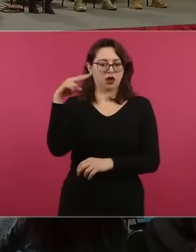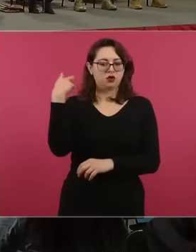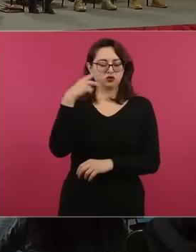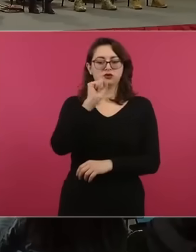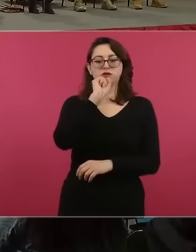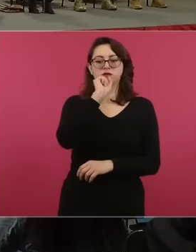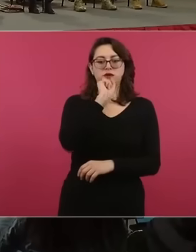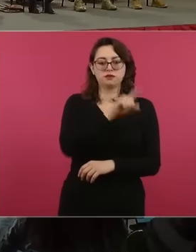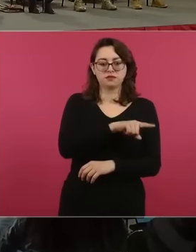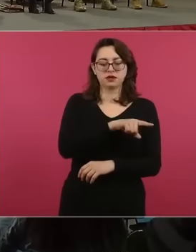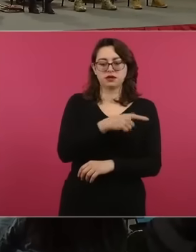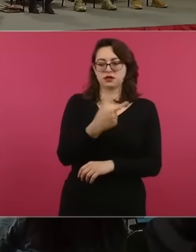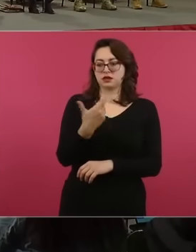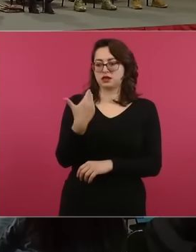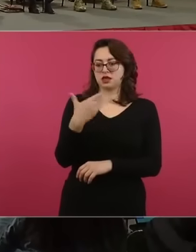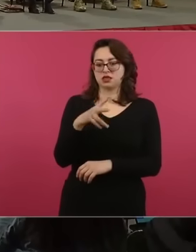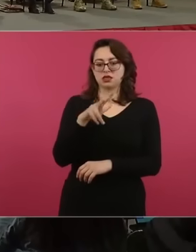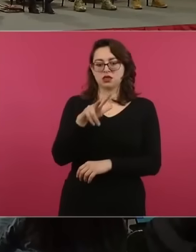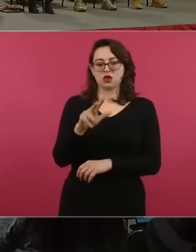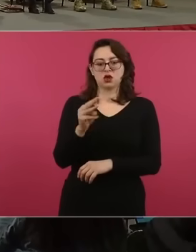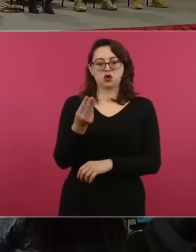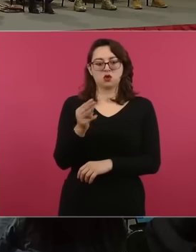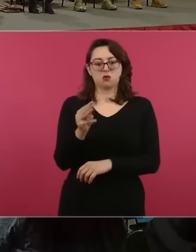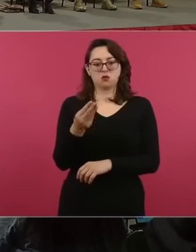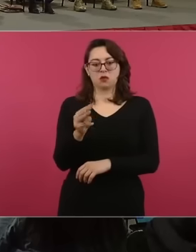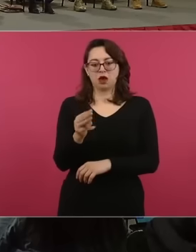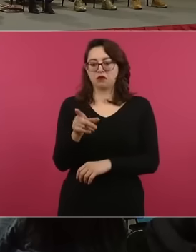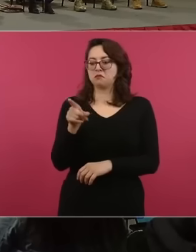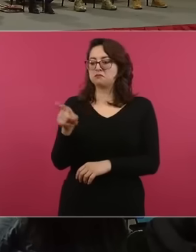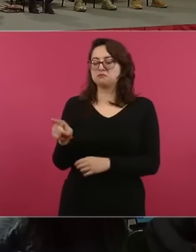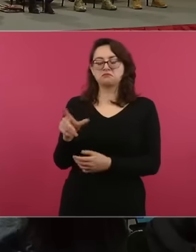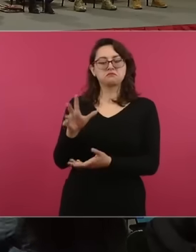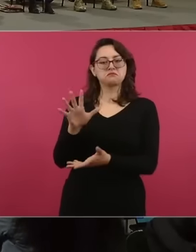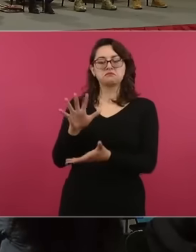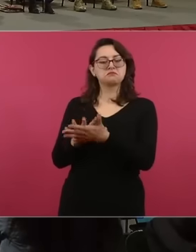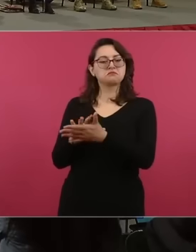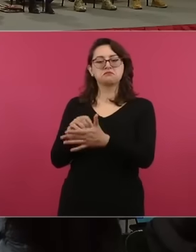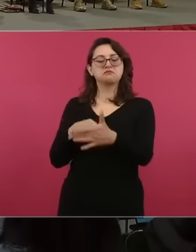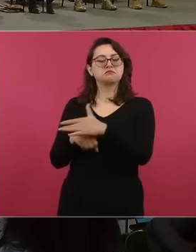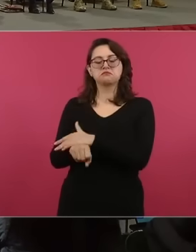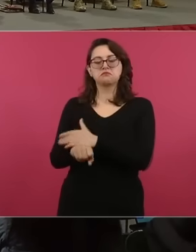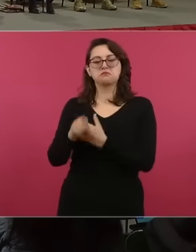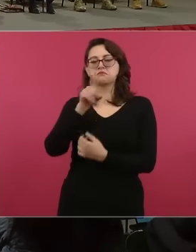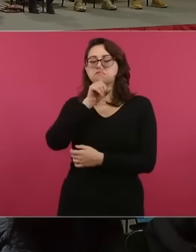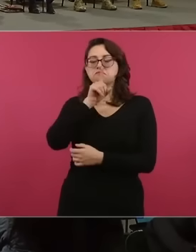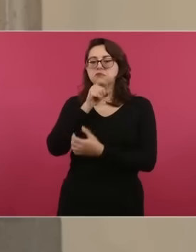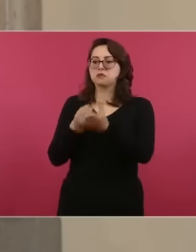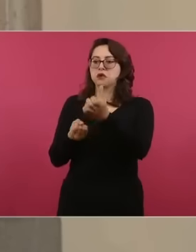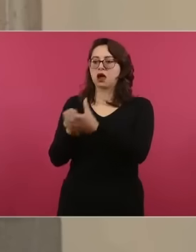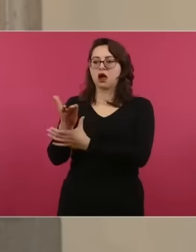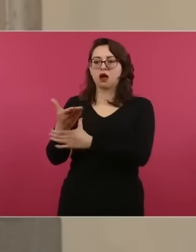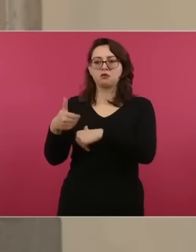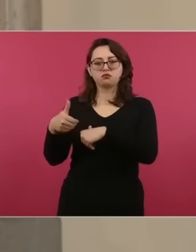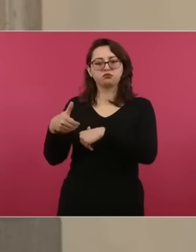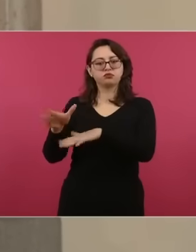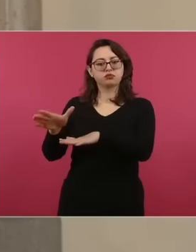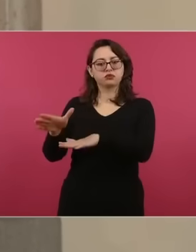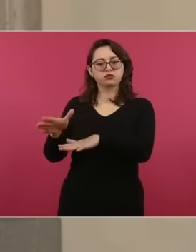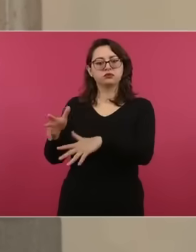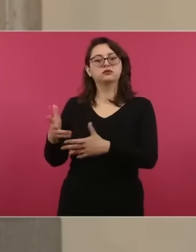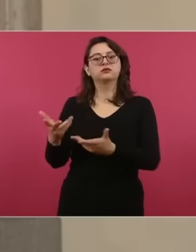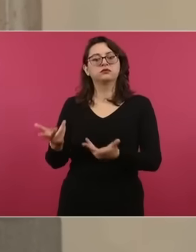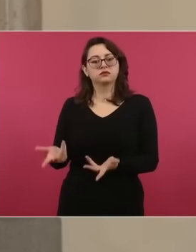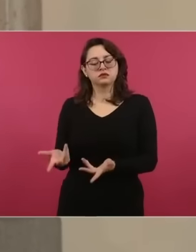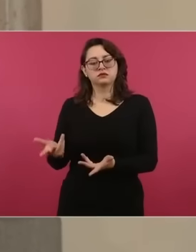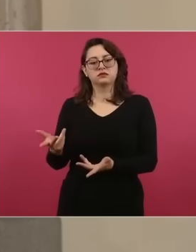el 18 de mayo ordenó dejar in subsistente la prisión preventiva oficiosa impuesta a un presunto homicida para